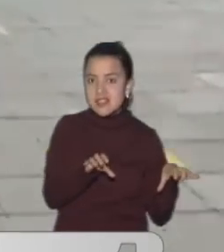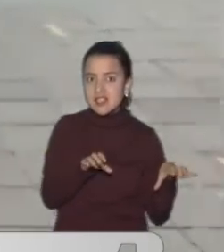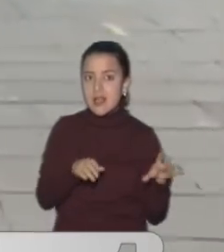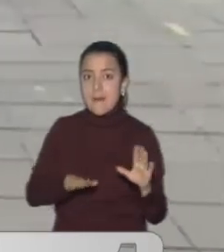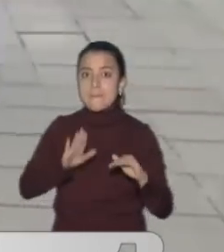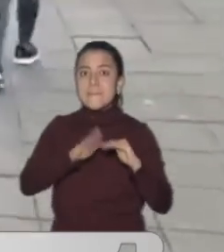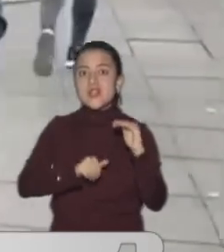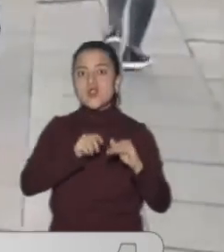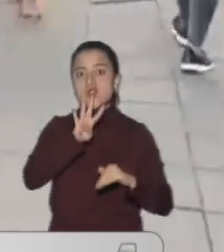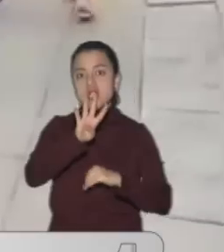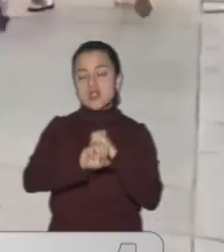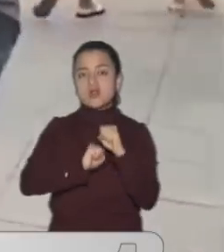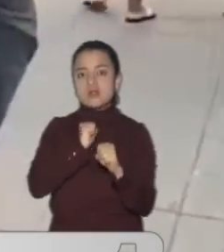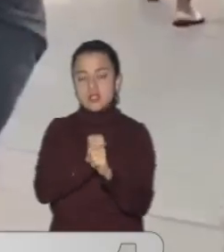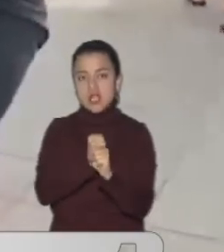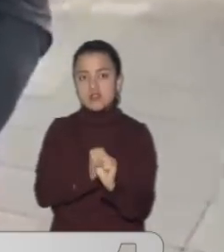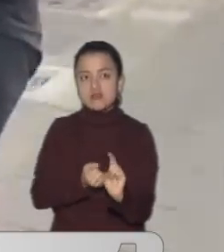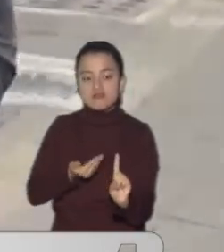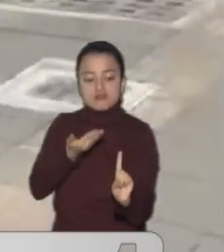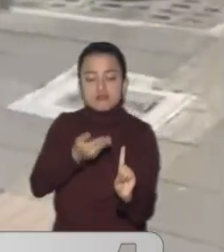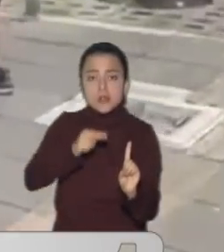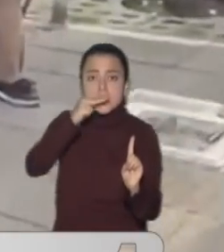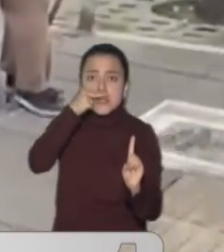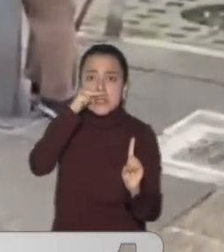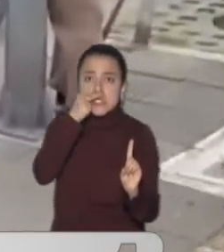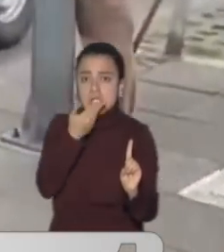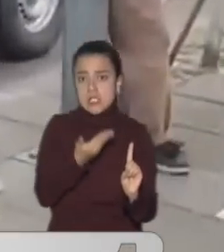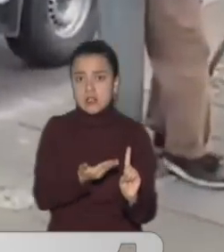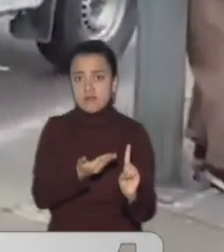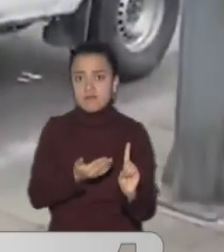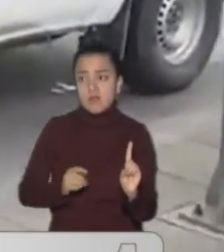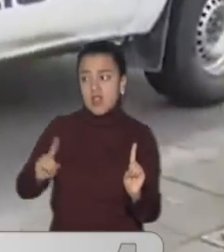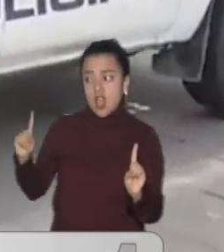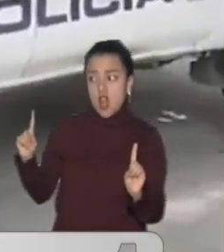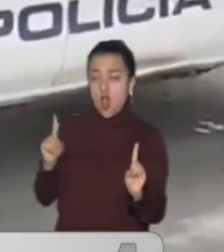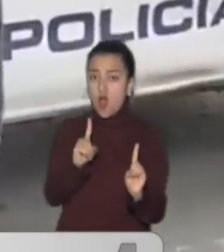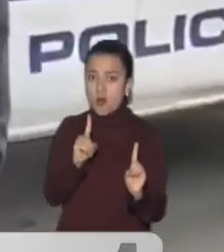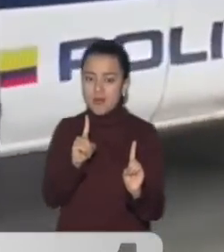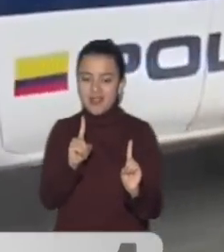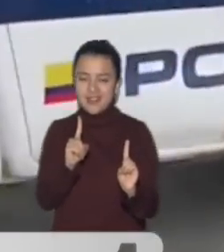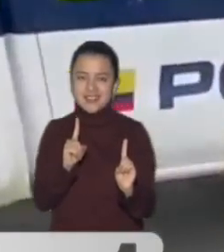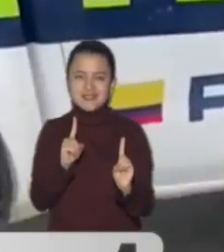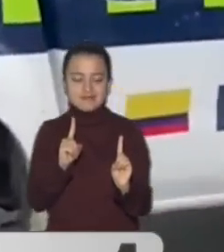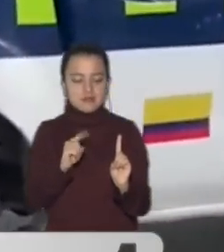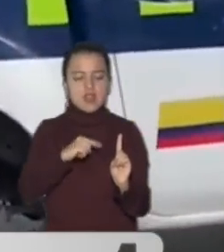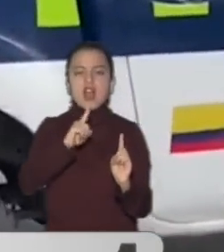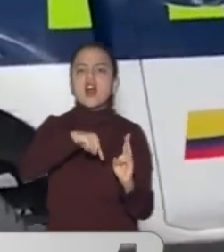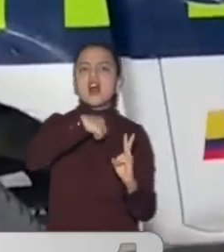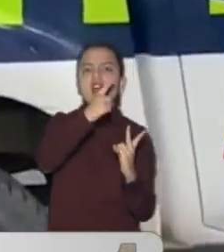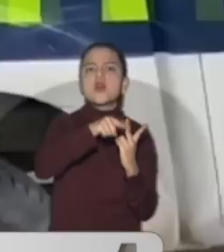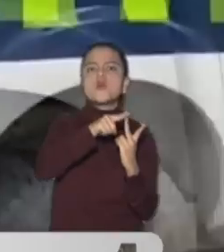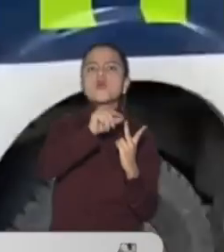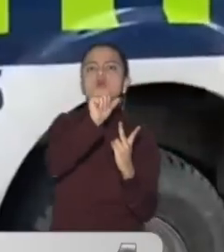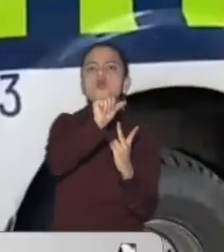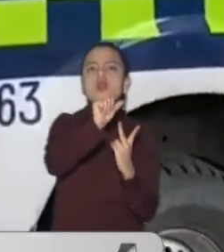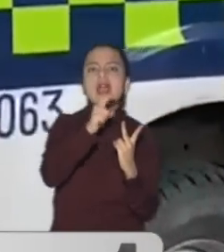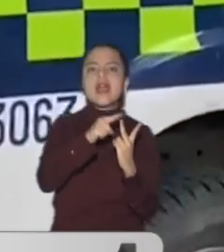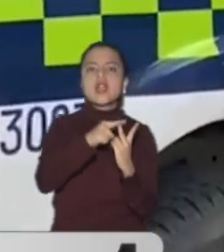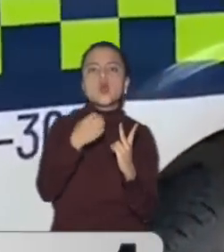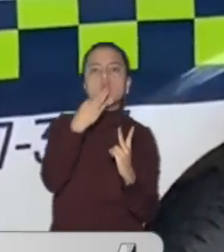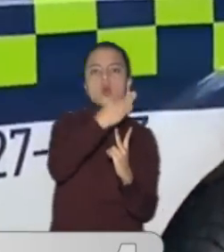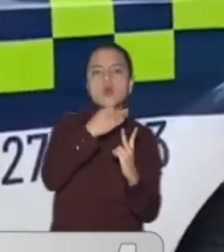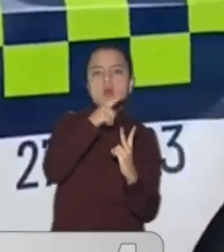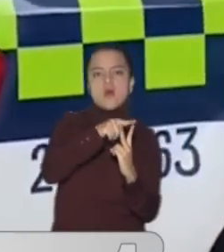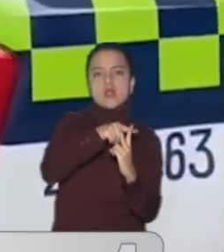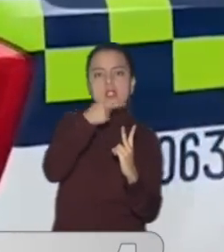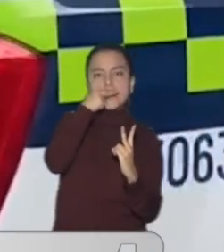de 14 años. De acuerdo con las autoridades, este individuo se ganó la confianza de una mujer que tenía al cuidado a esta niña de